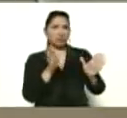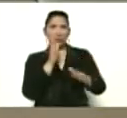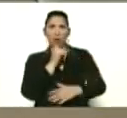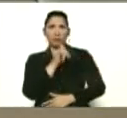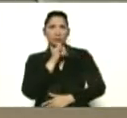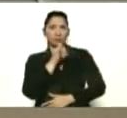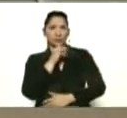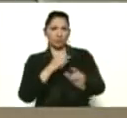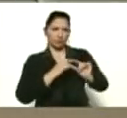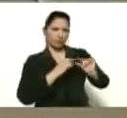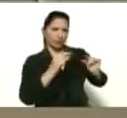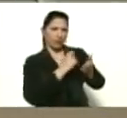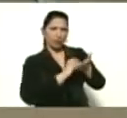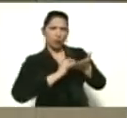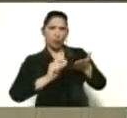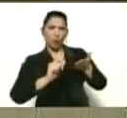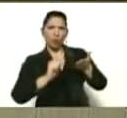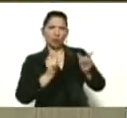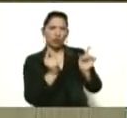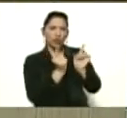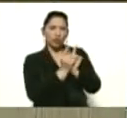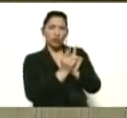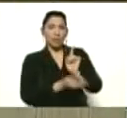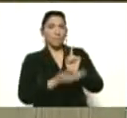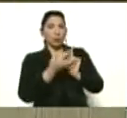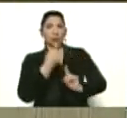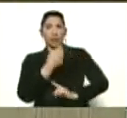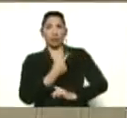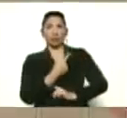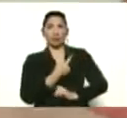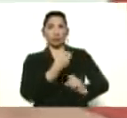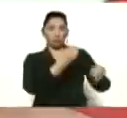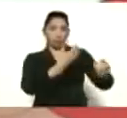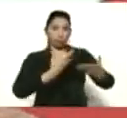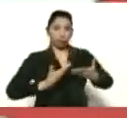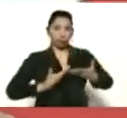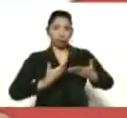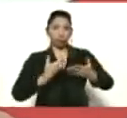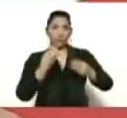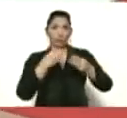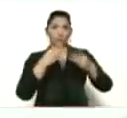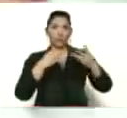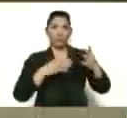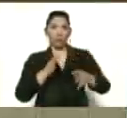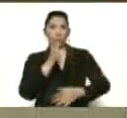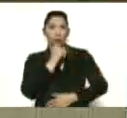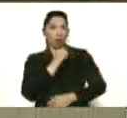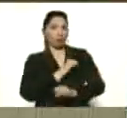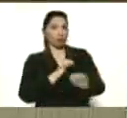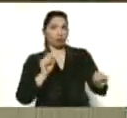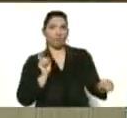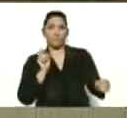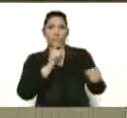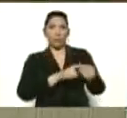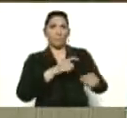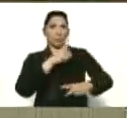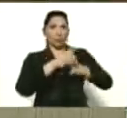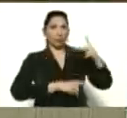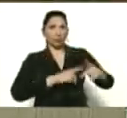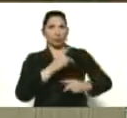eléctrica chiquita dice, es importante recalcar que la recepción de recaudo no implica admisión en el